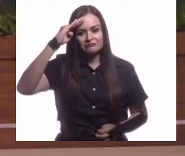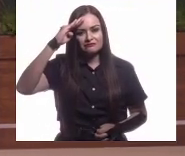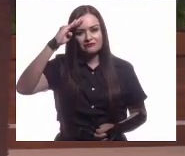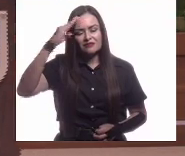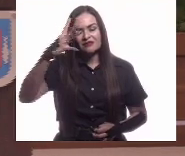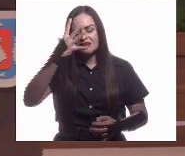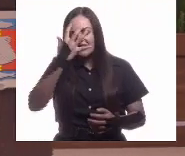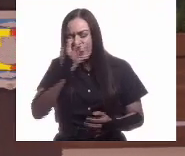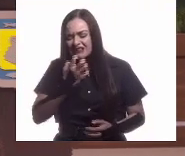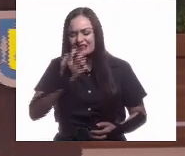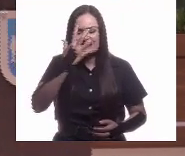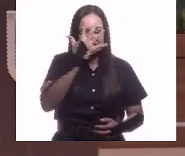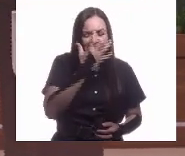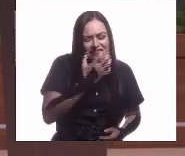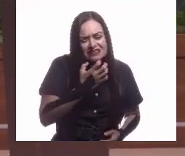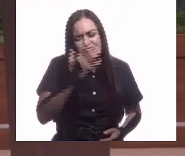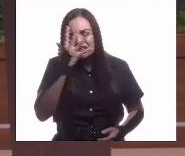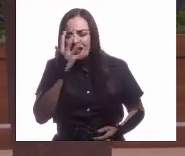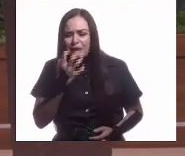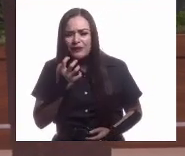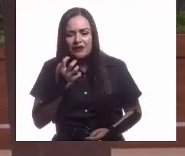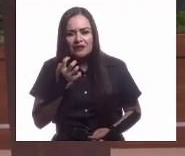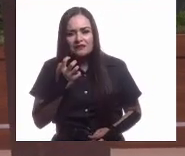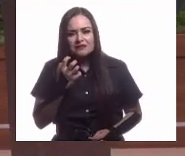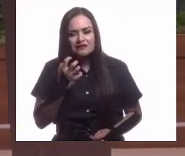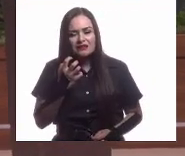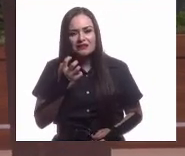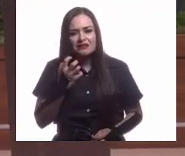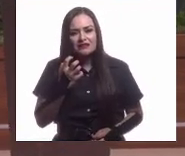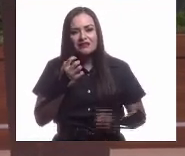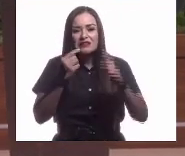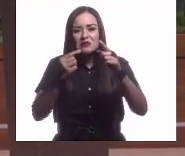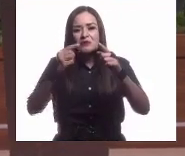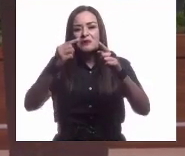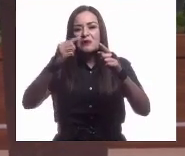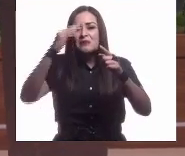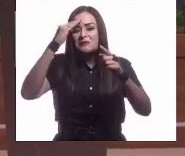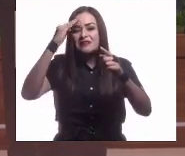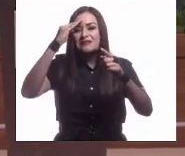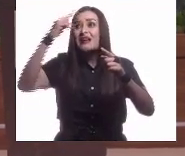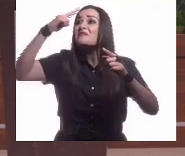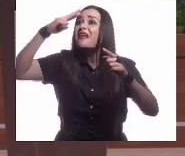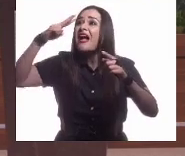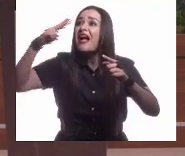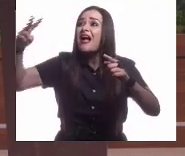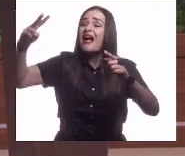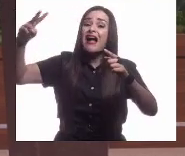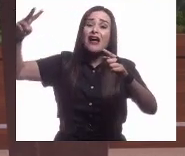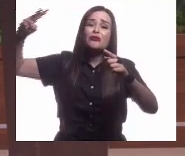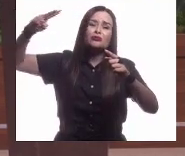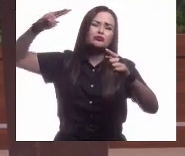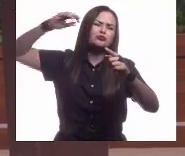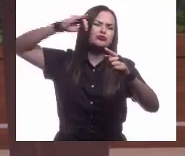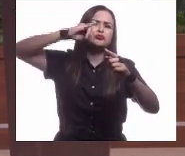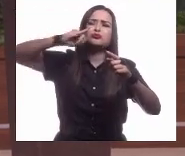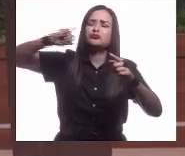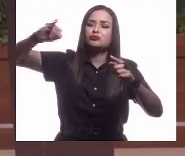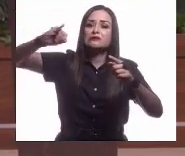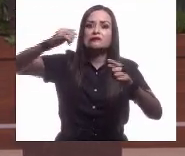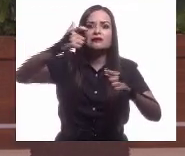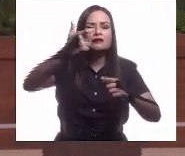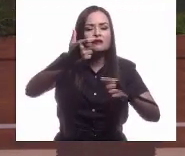quebrantos, imagínense que tuviésemos que viajar distancias muy largas, sin